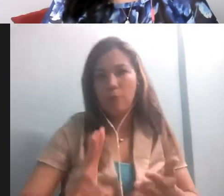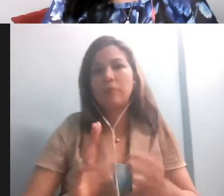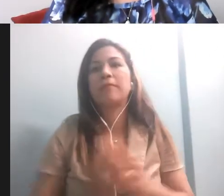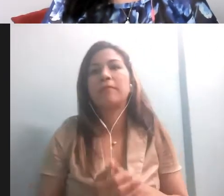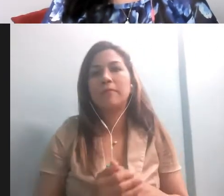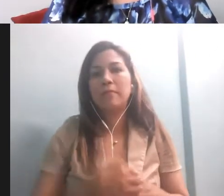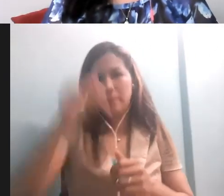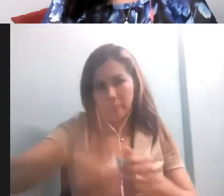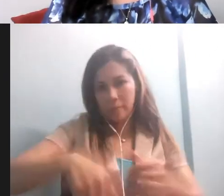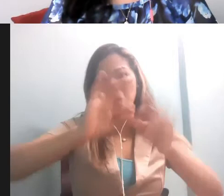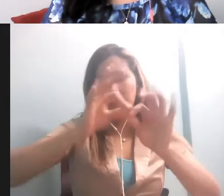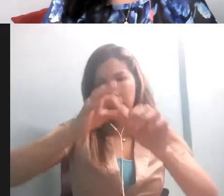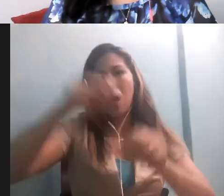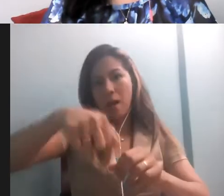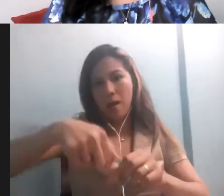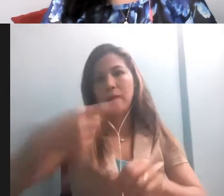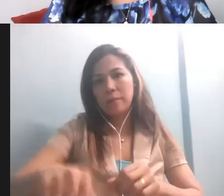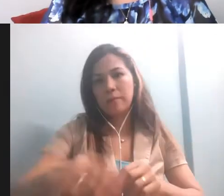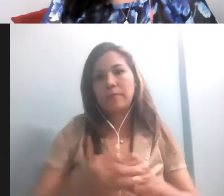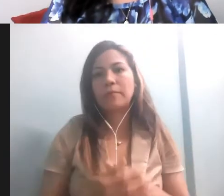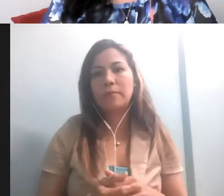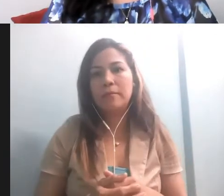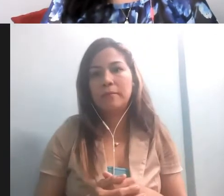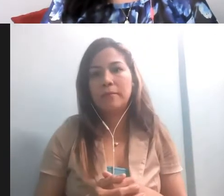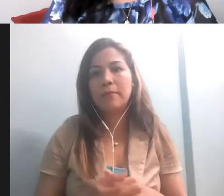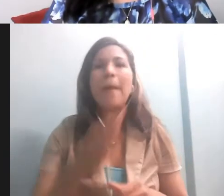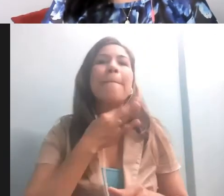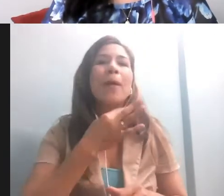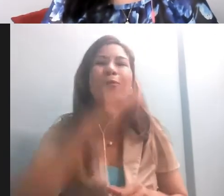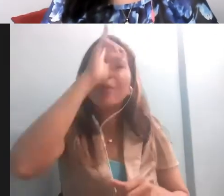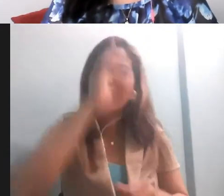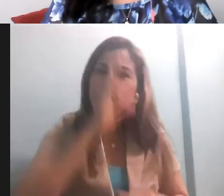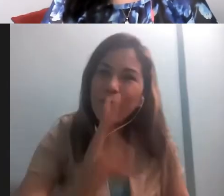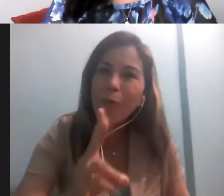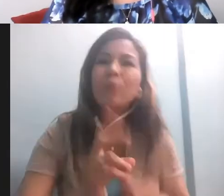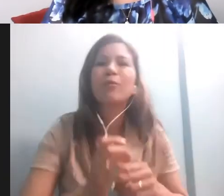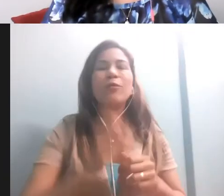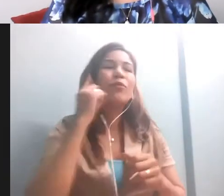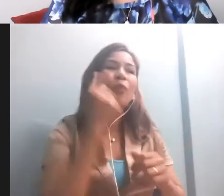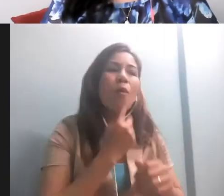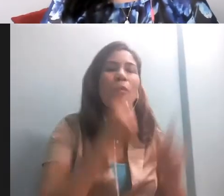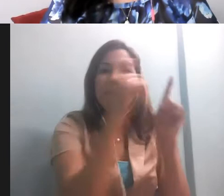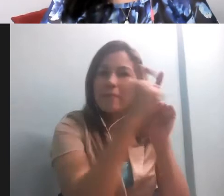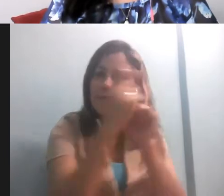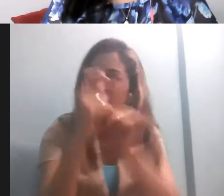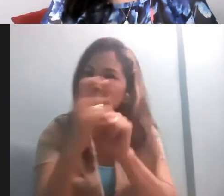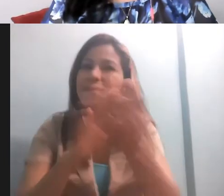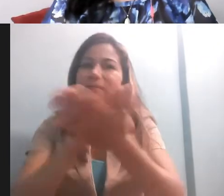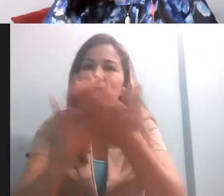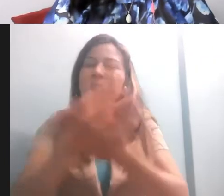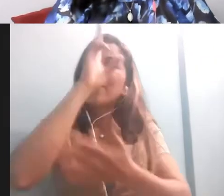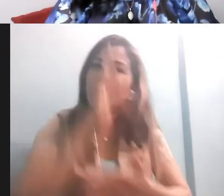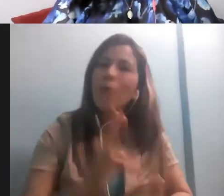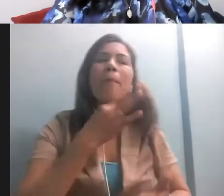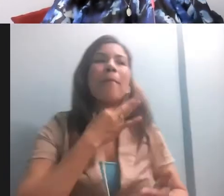aspectos. Yo soy fiel defensora del bilingüismo porque creo que les da mucho más aprestos a la hora de ser independientes en lo que tiene que ver en su desempeño